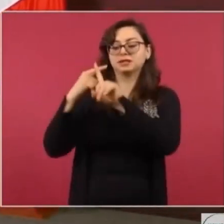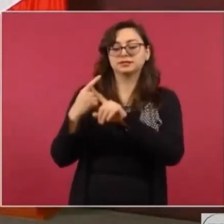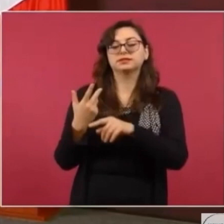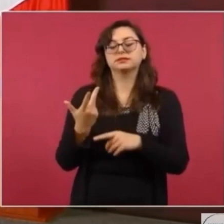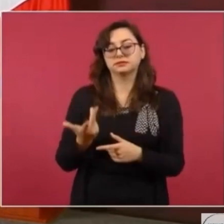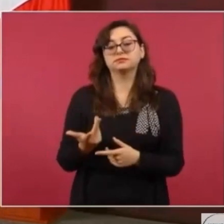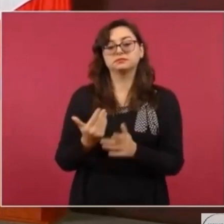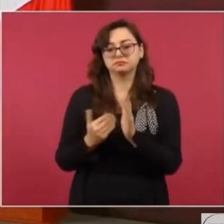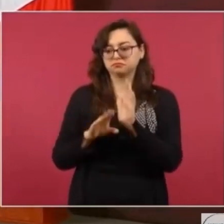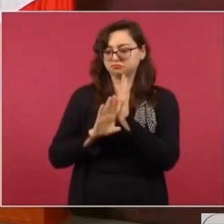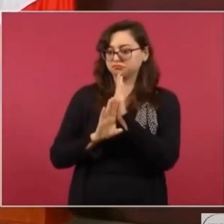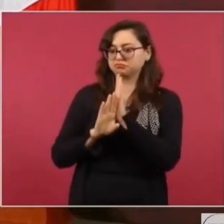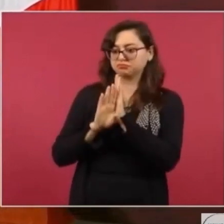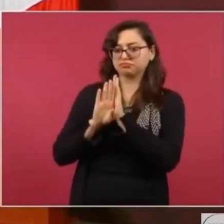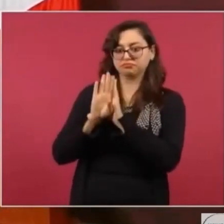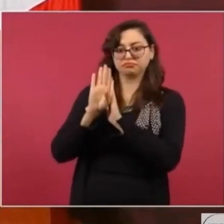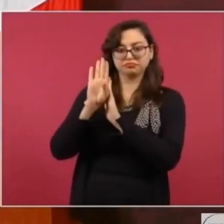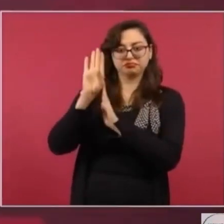levantamos.